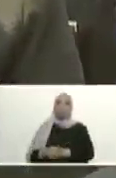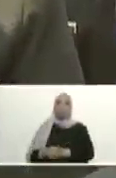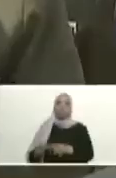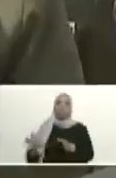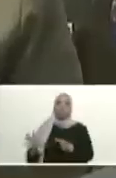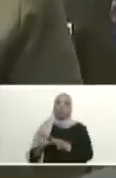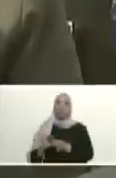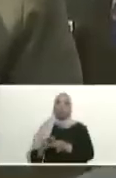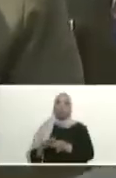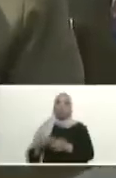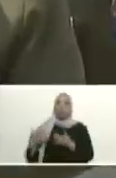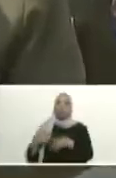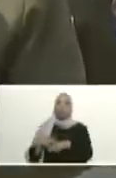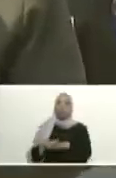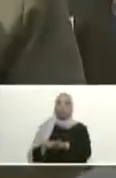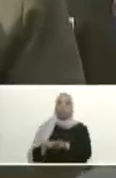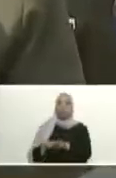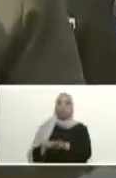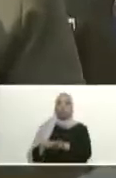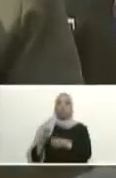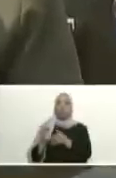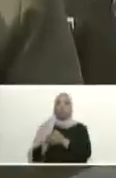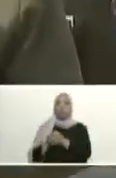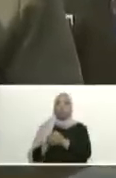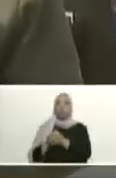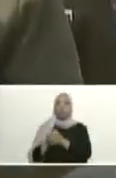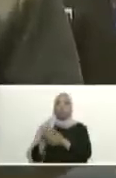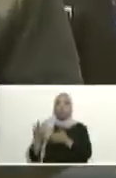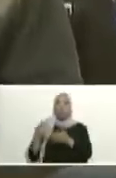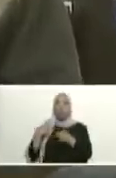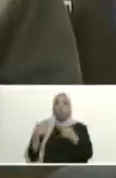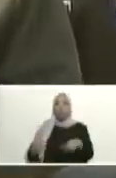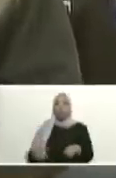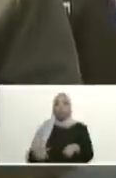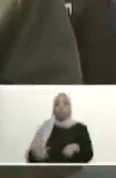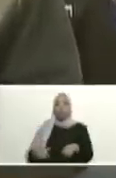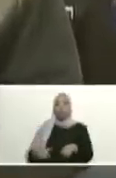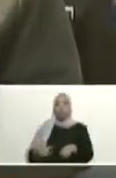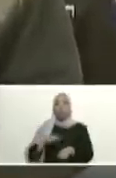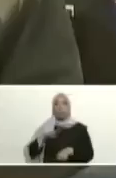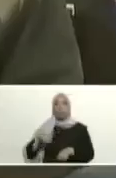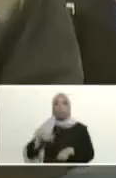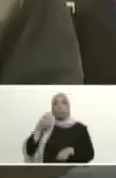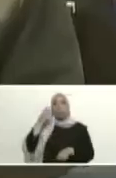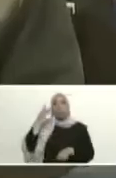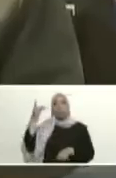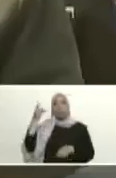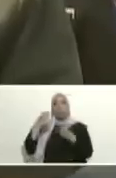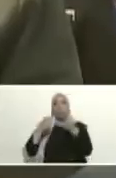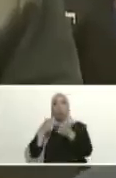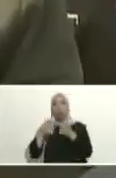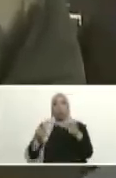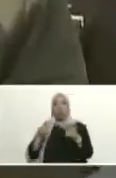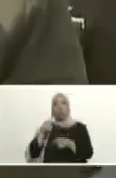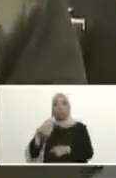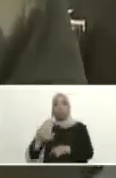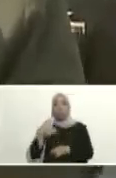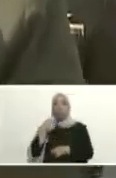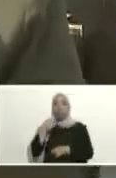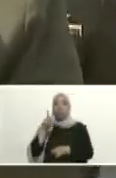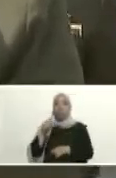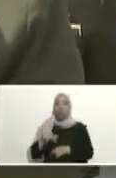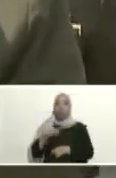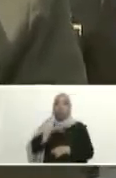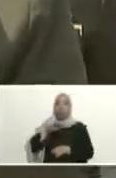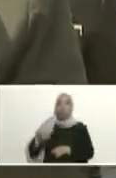unida, integrada, solidaria, humana, como lo soñó el libertador Simón Bolívar cuando dijo: